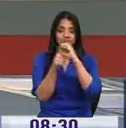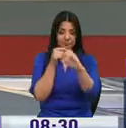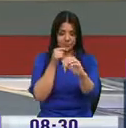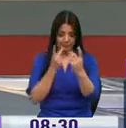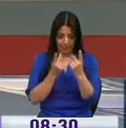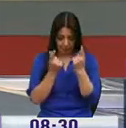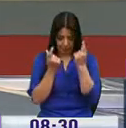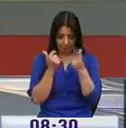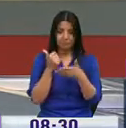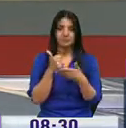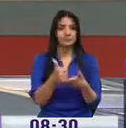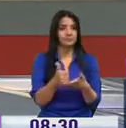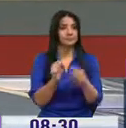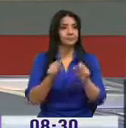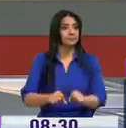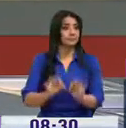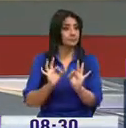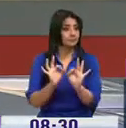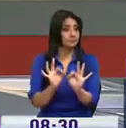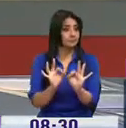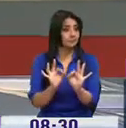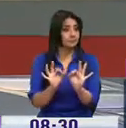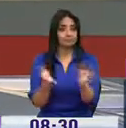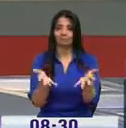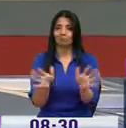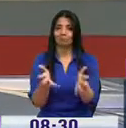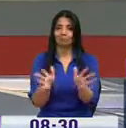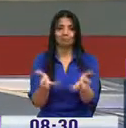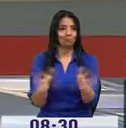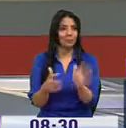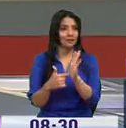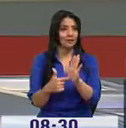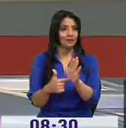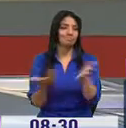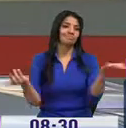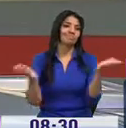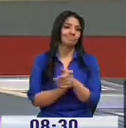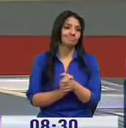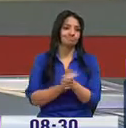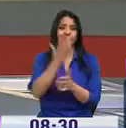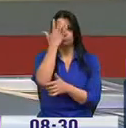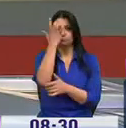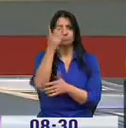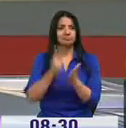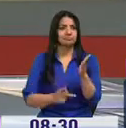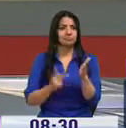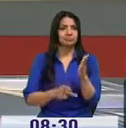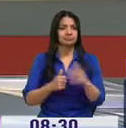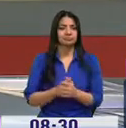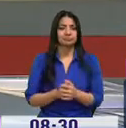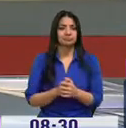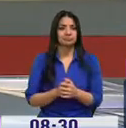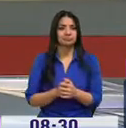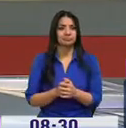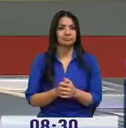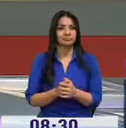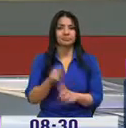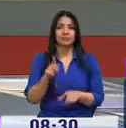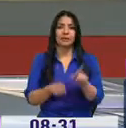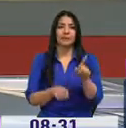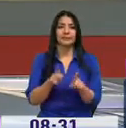ejercer la ayuda necesaria. ¿Tenemos ya la imagen? ¿No hay imagen? ¿Pero por qué será? A ver, voy a hacer a la inversa. Hay veces que